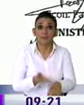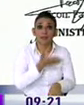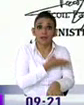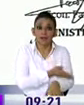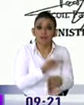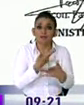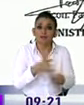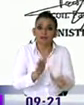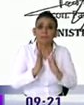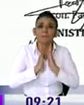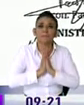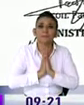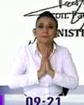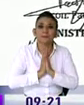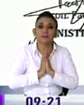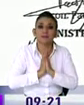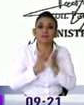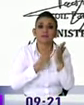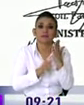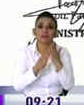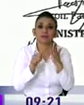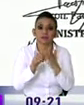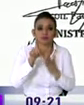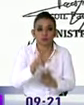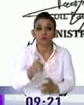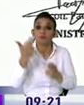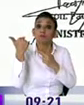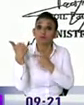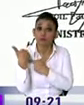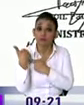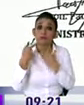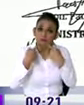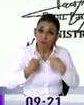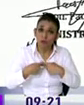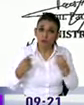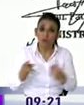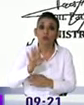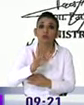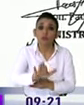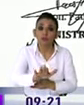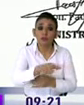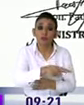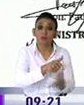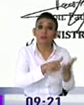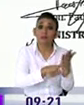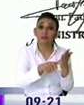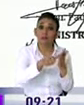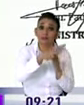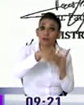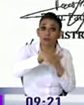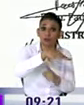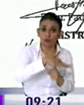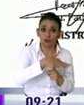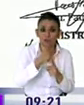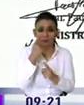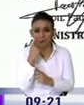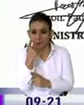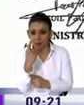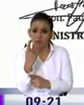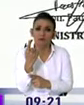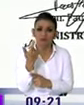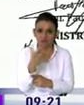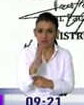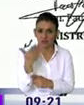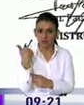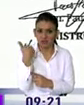al requerimiento efectuado por el Ministerio a su cargo, comunico a usted que esta cartera de Estado, al evidenciar la existencia